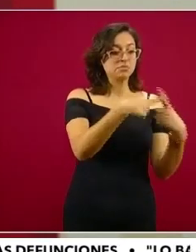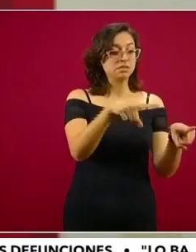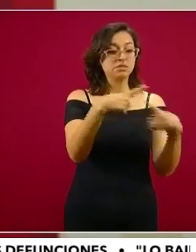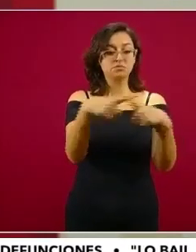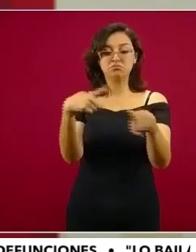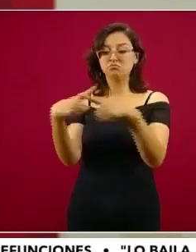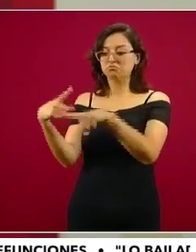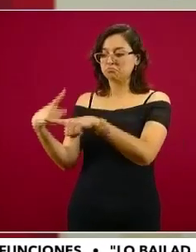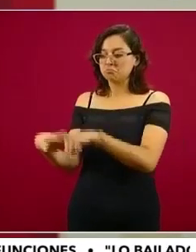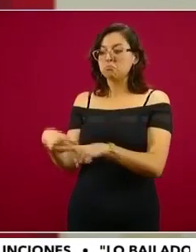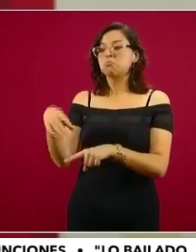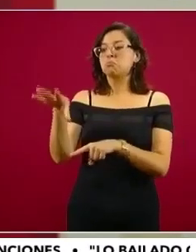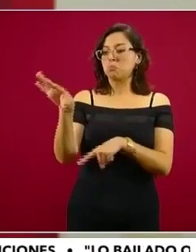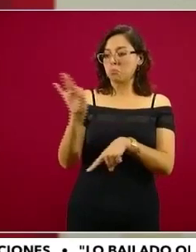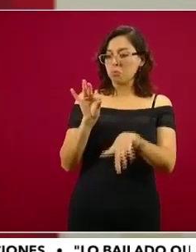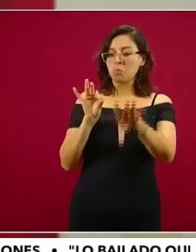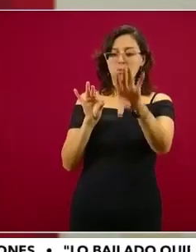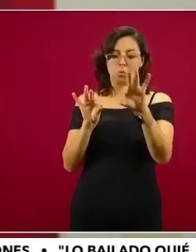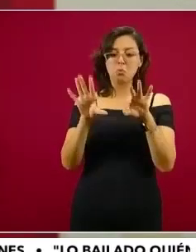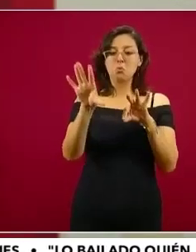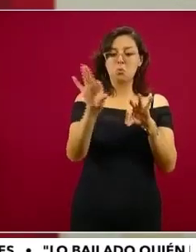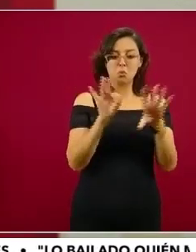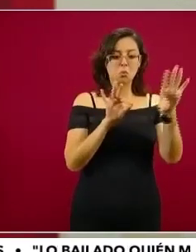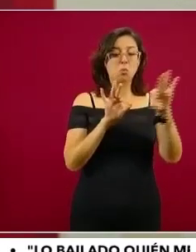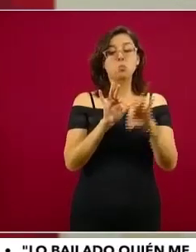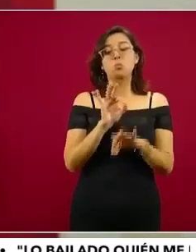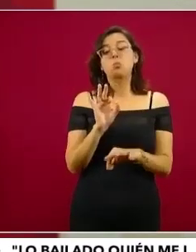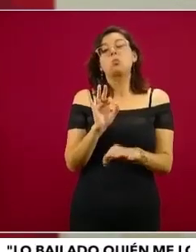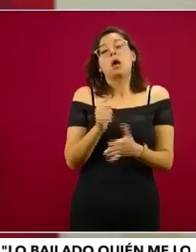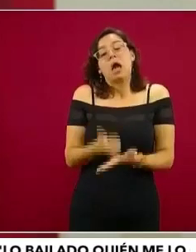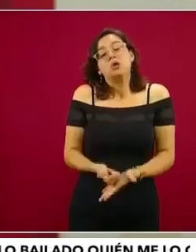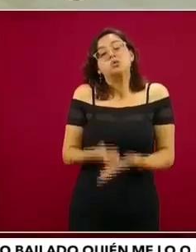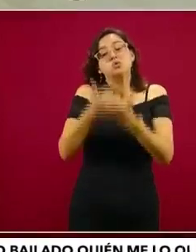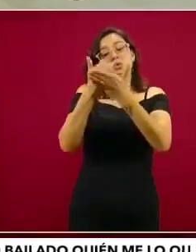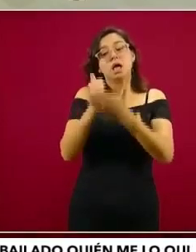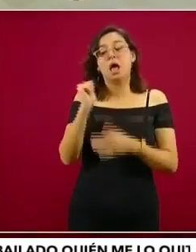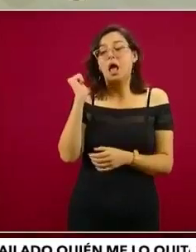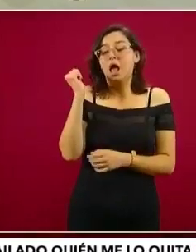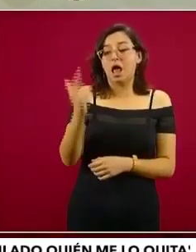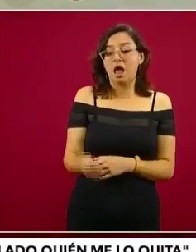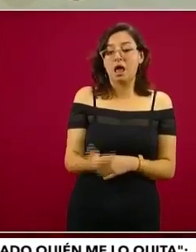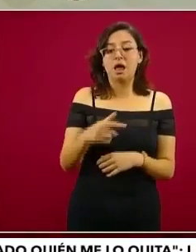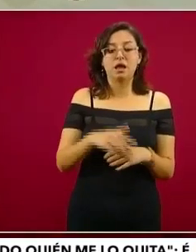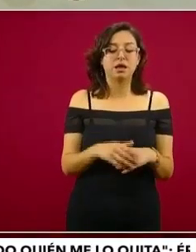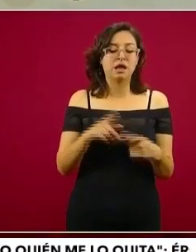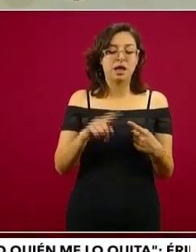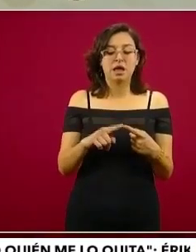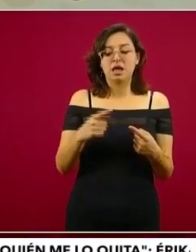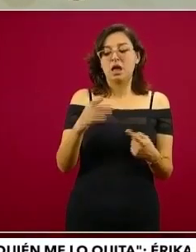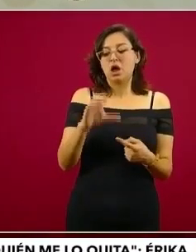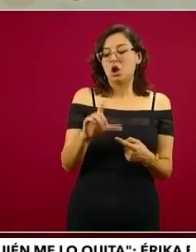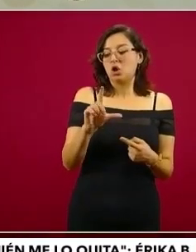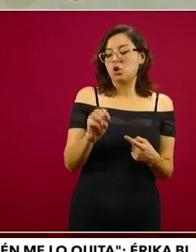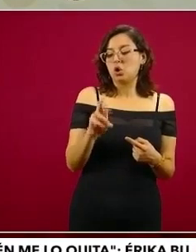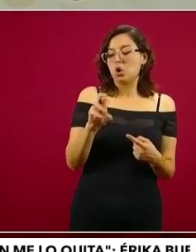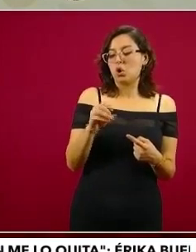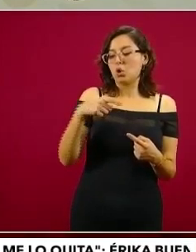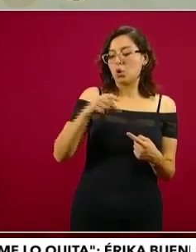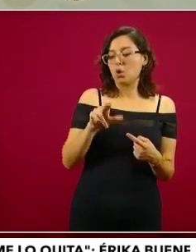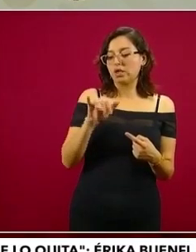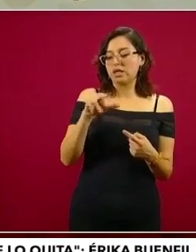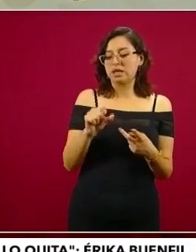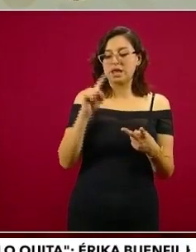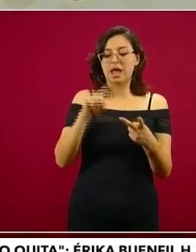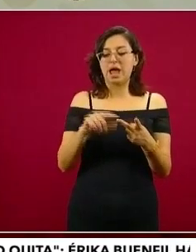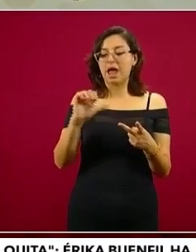se han considerado como candidatos a tratamiento. Se han mencionado aquí la hidroxicloroquina, la cloroquina, la